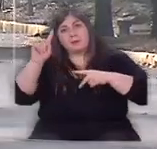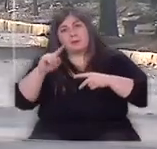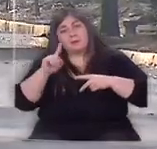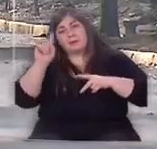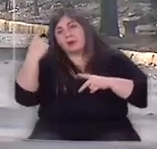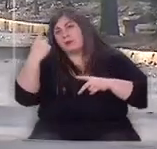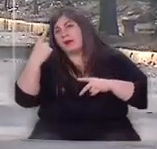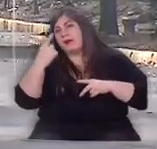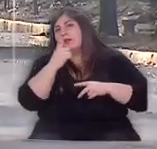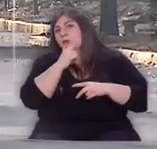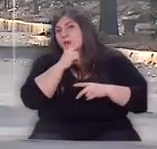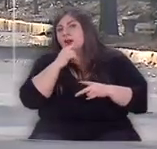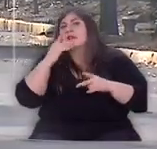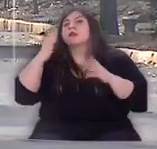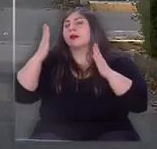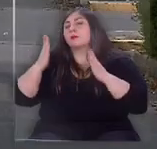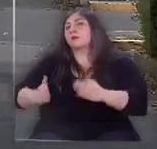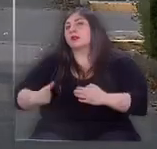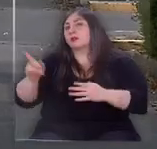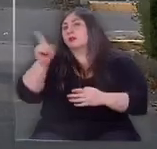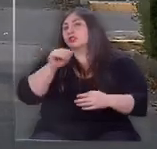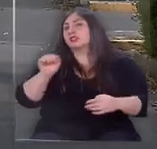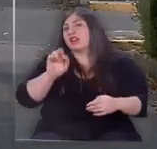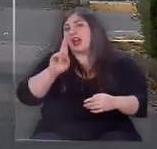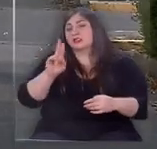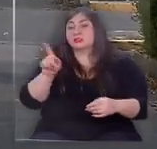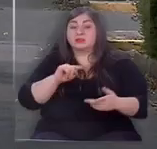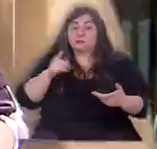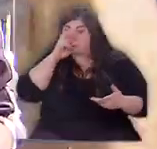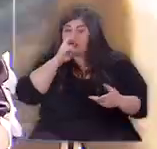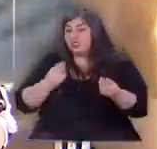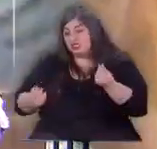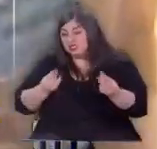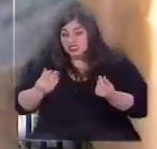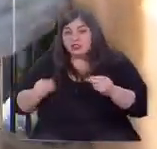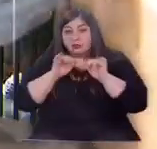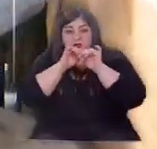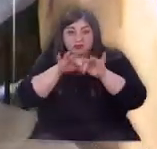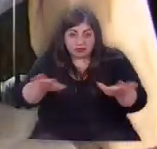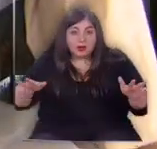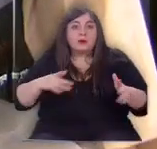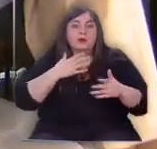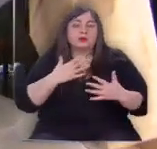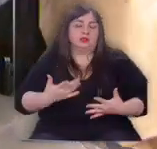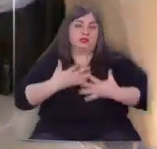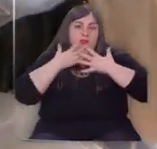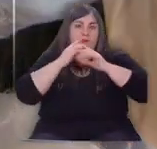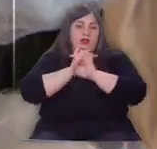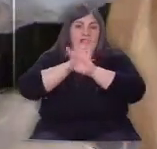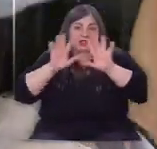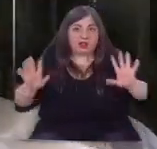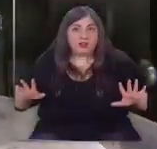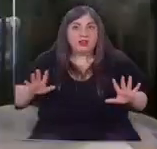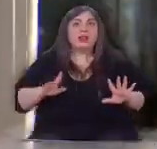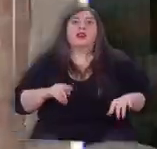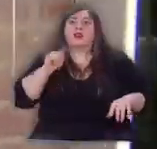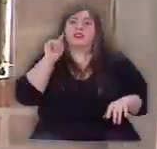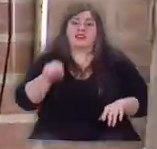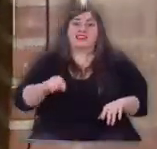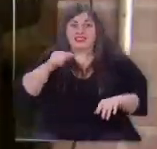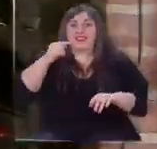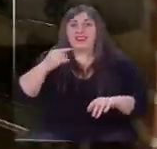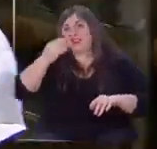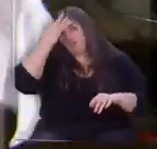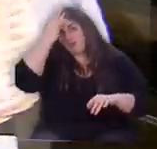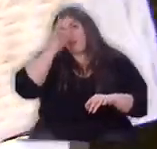esta enfermedad, que se iba a comportar como SARS, iba a empezar a transmitirse cuando hubiera síntomas claros de la enfermedad, esta enfermedad